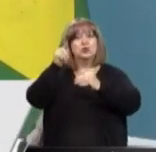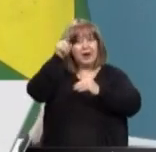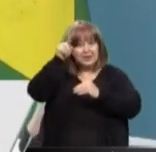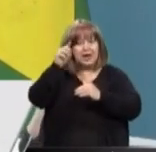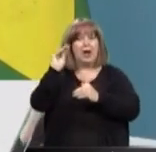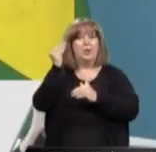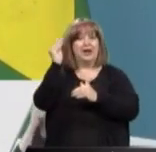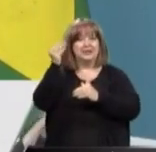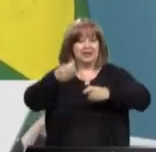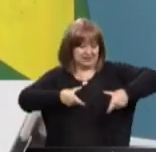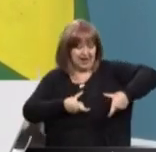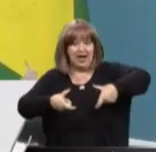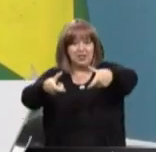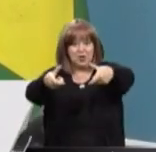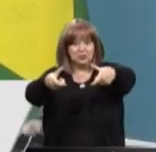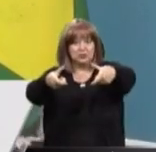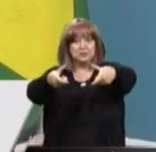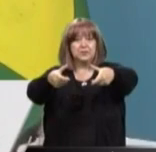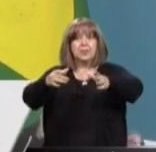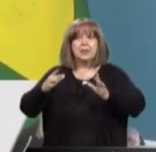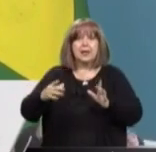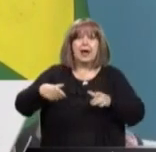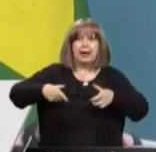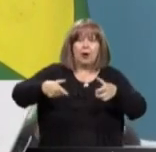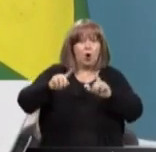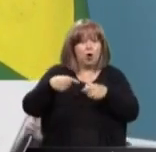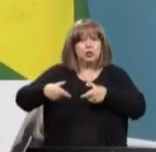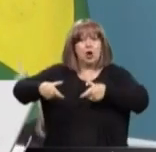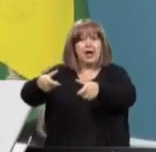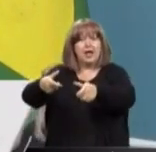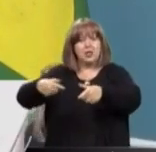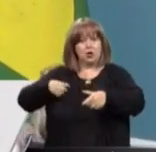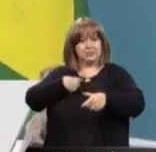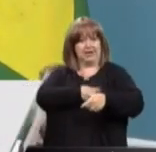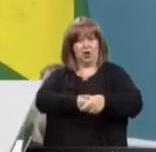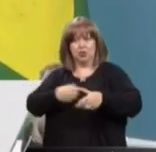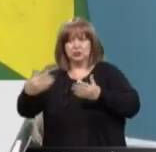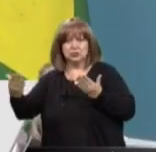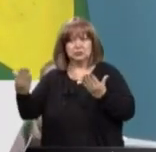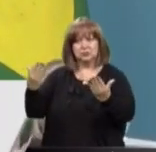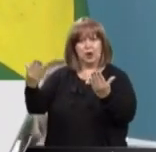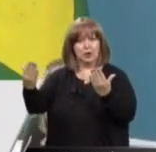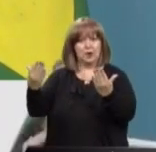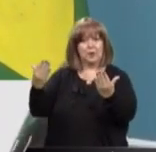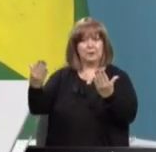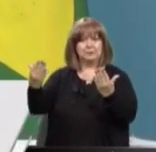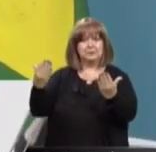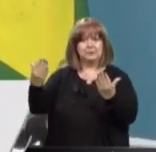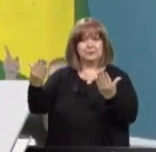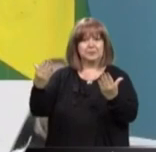manera para poder competir con caños chinos en la obra del gasoducto compitió